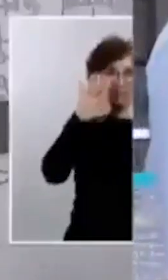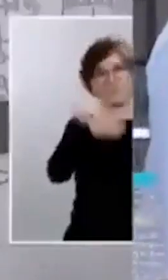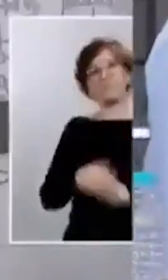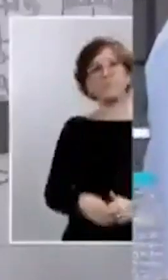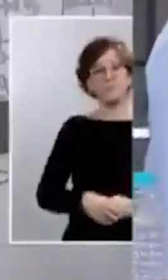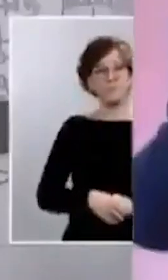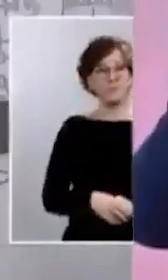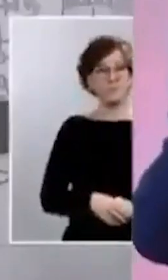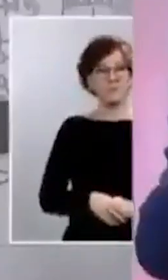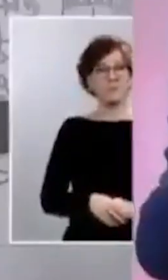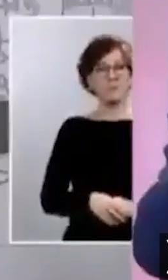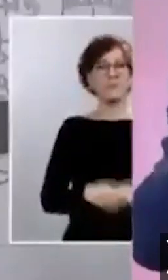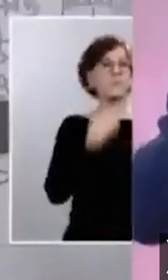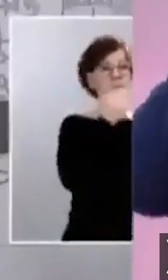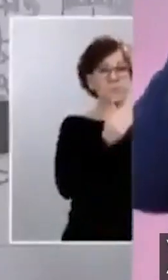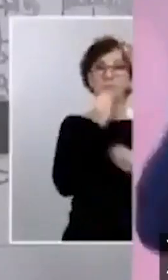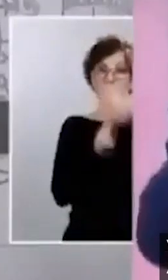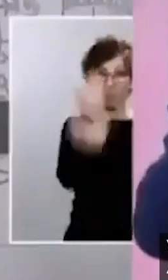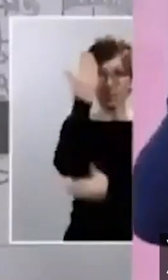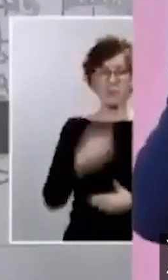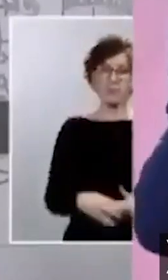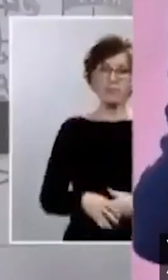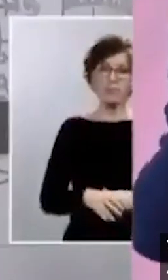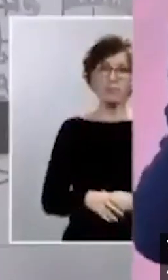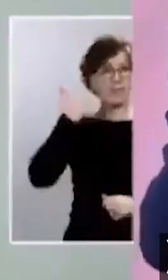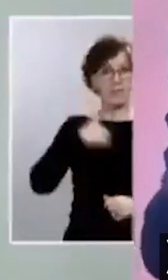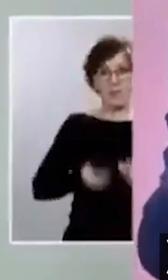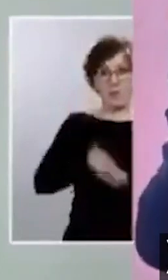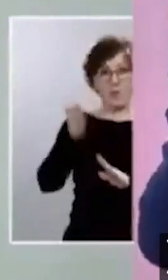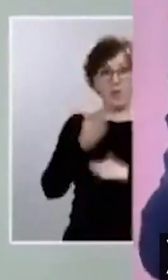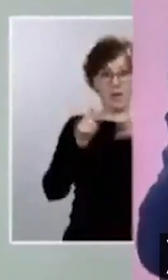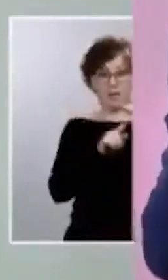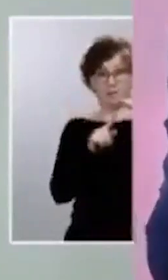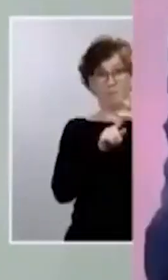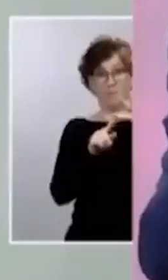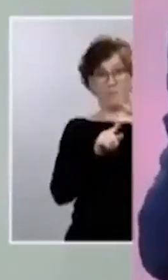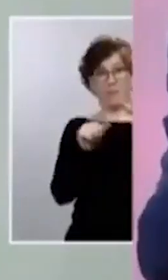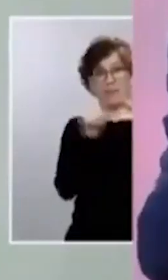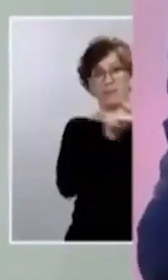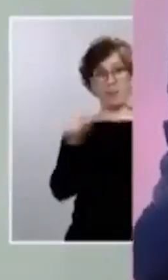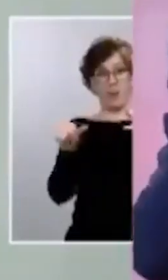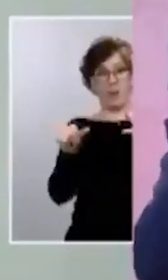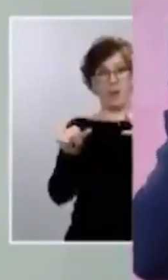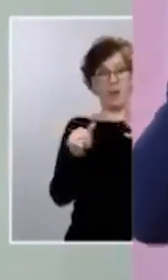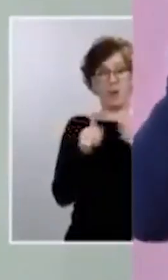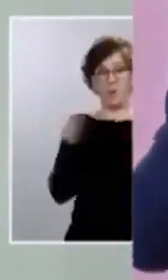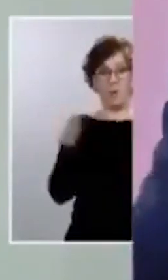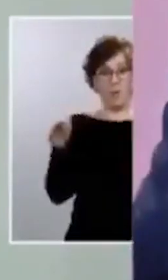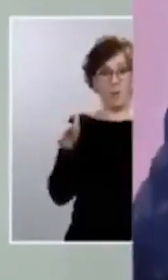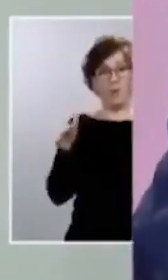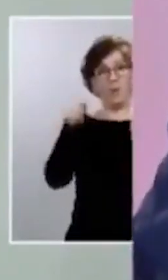Es que fíjate lo que ha pasado hoy en Madrid. Tuvieron que habilitar una morgue especial en el Palacio de Hielo porque no les cabían los